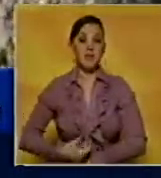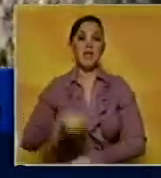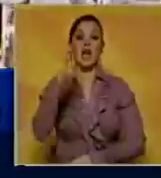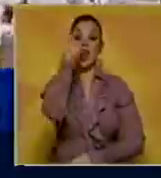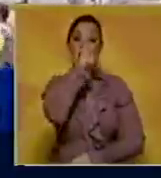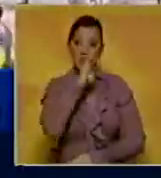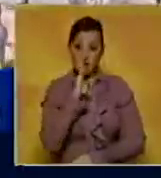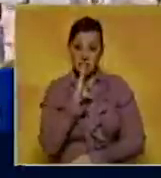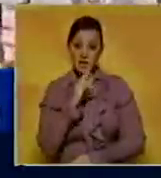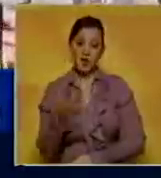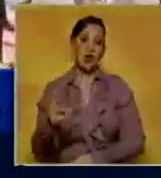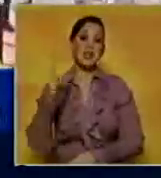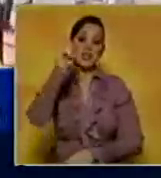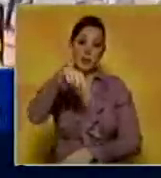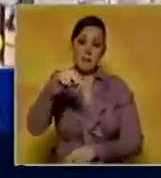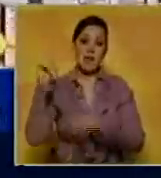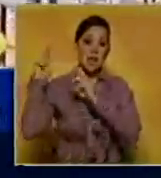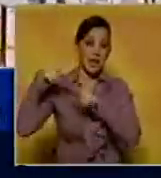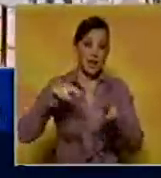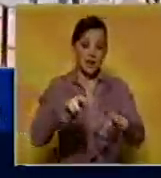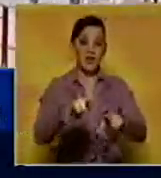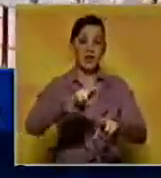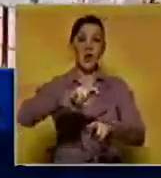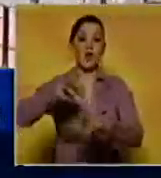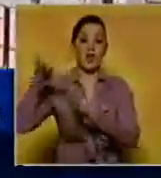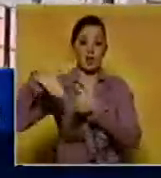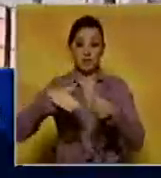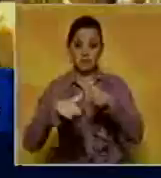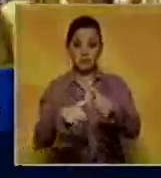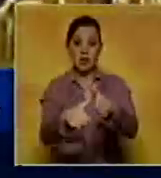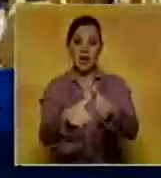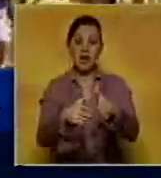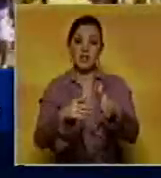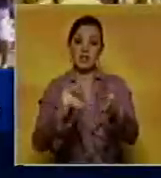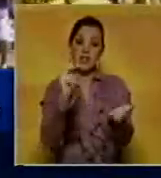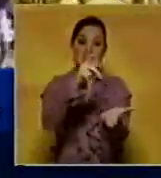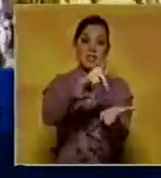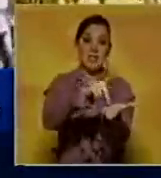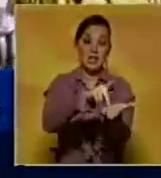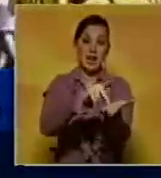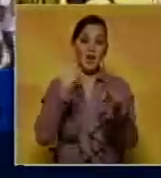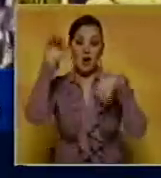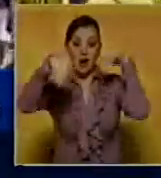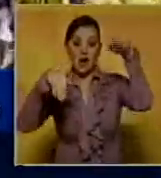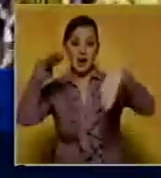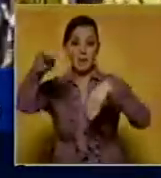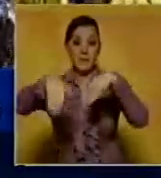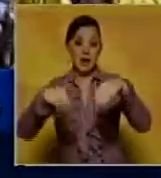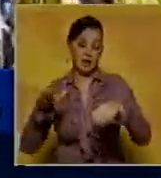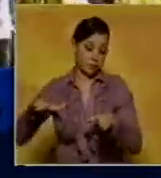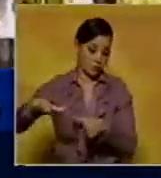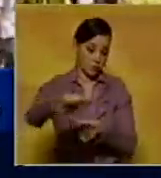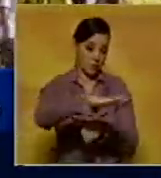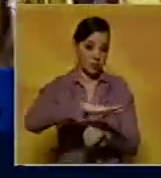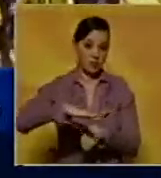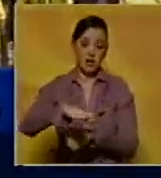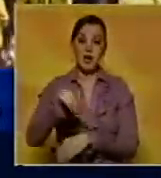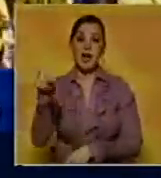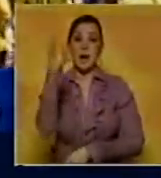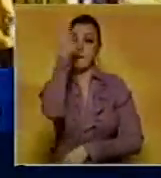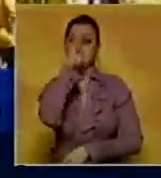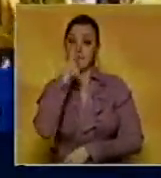salieron en Río de Janeiro y se concentraron en la playa de Copacabana para exigir la salida del actual gobierno la mandataria